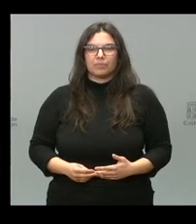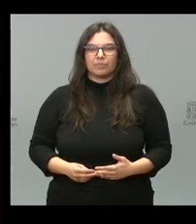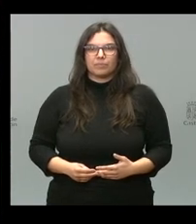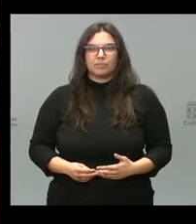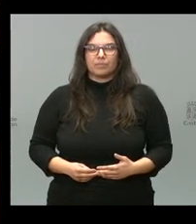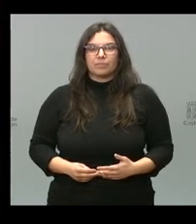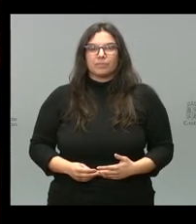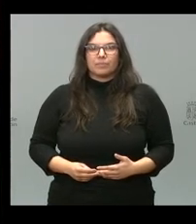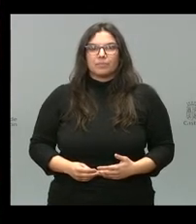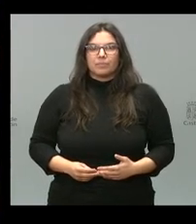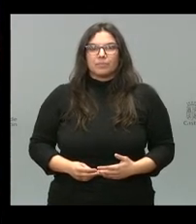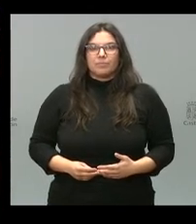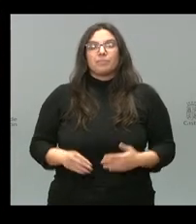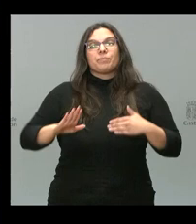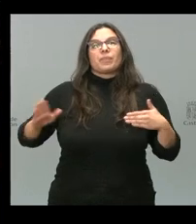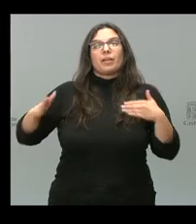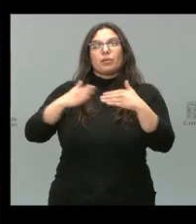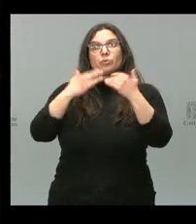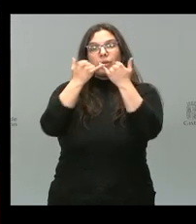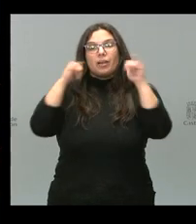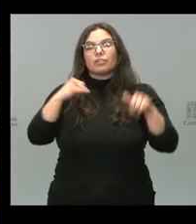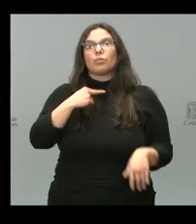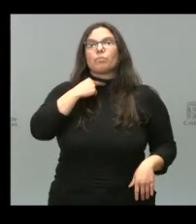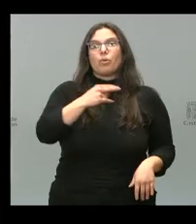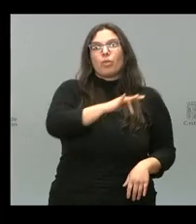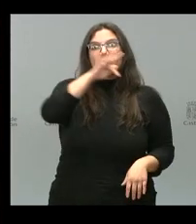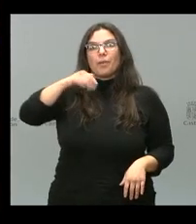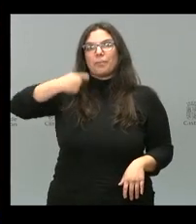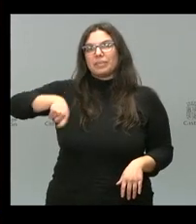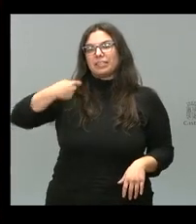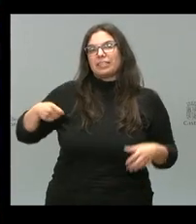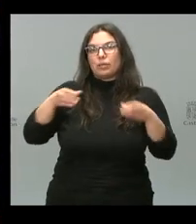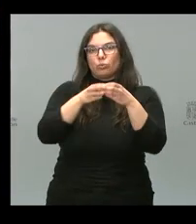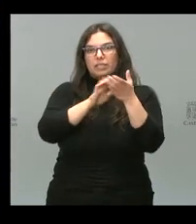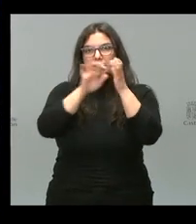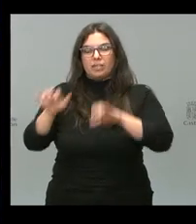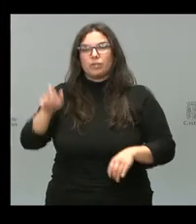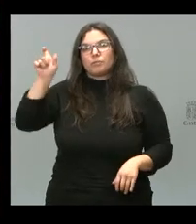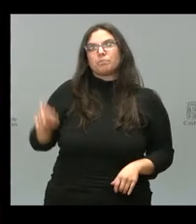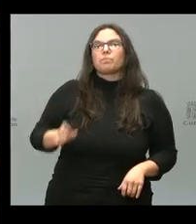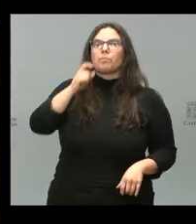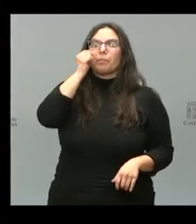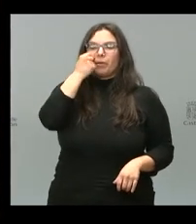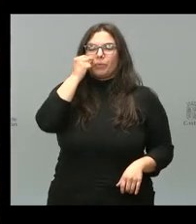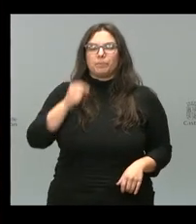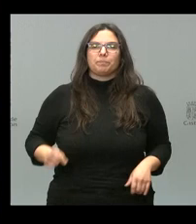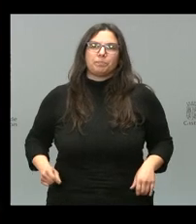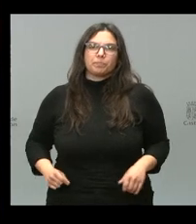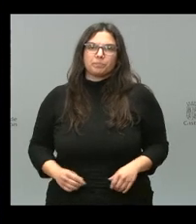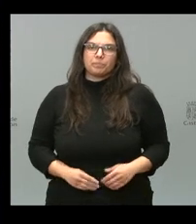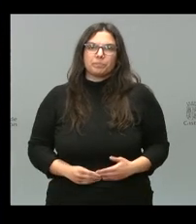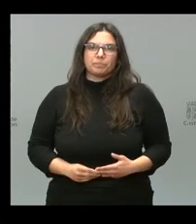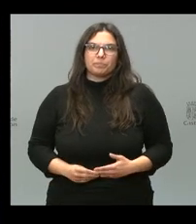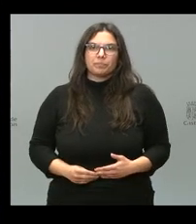finalmente para clausurar el acto tiene la palabra el presidente de la junta de Castilla y león don Alfonso Fernández mañueco